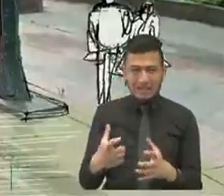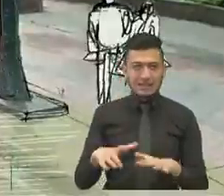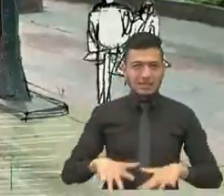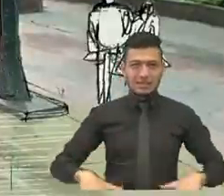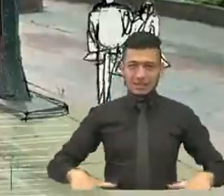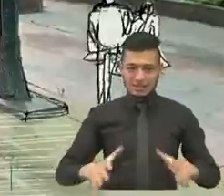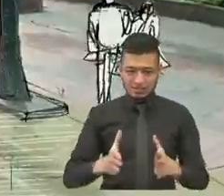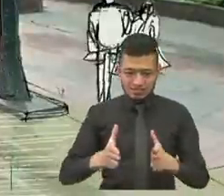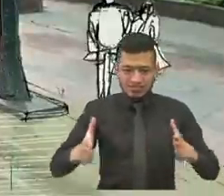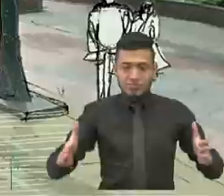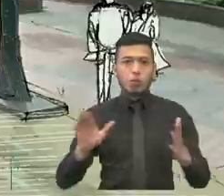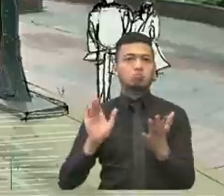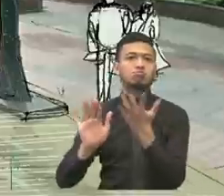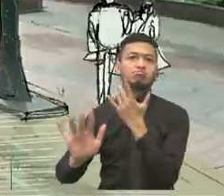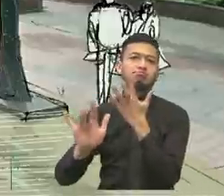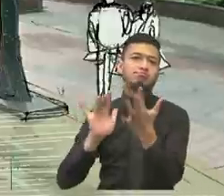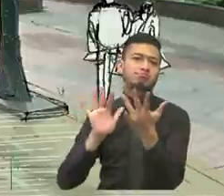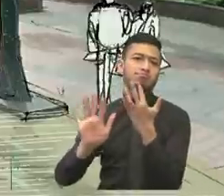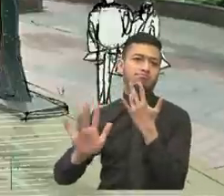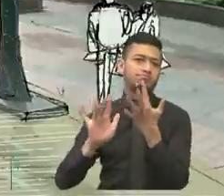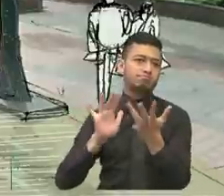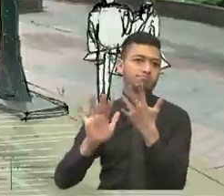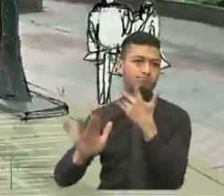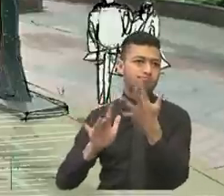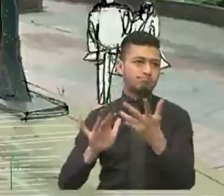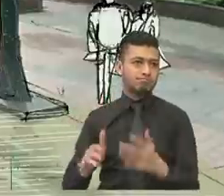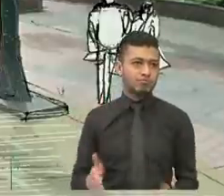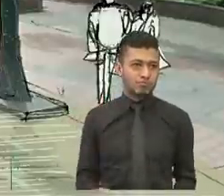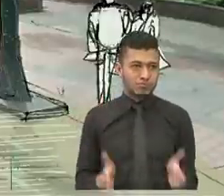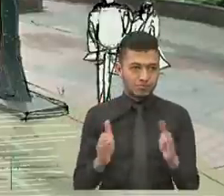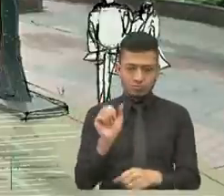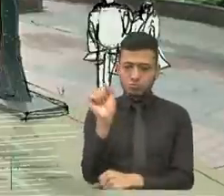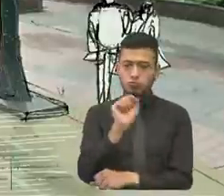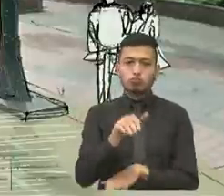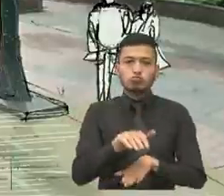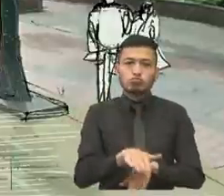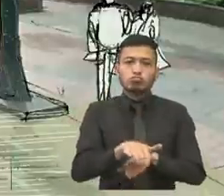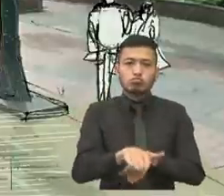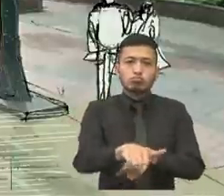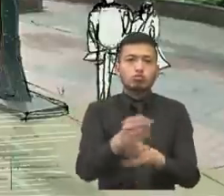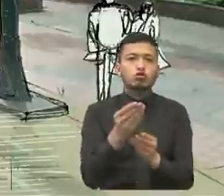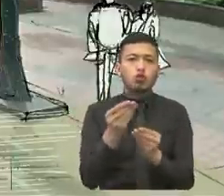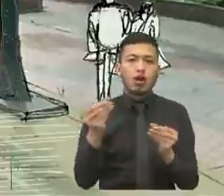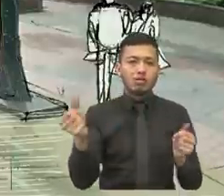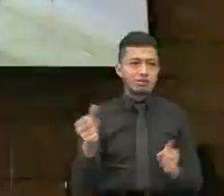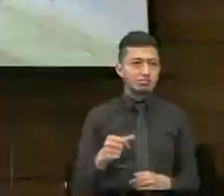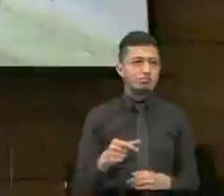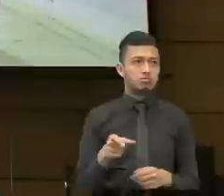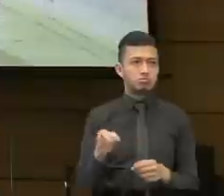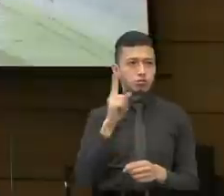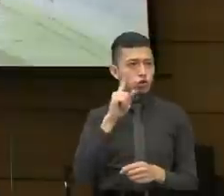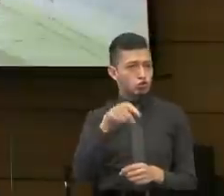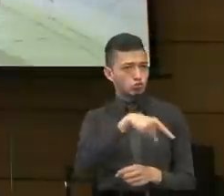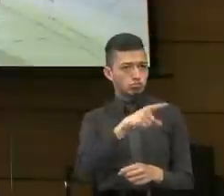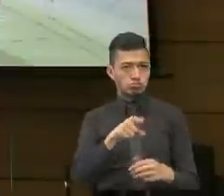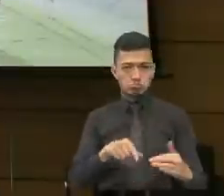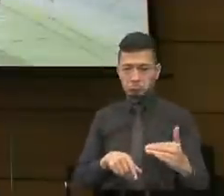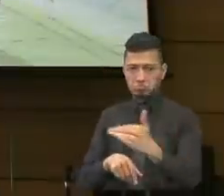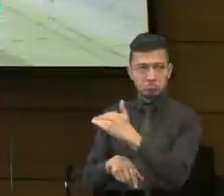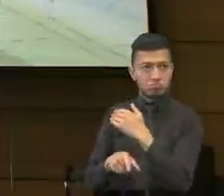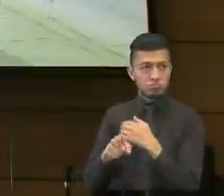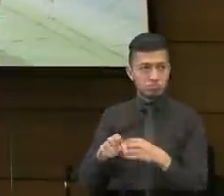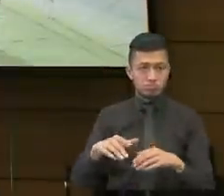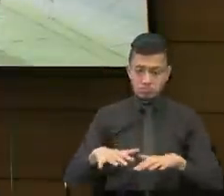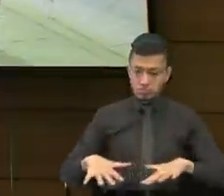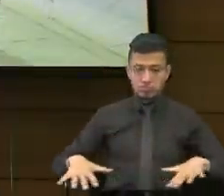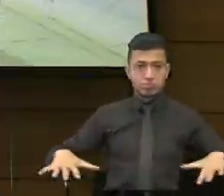es peatonal. Aquí va el carril pacificado de este lado, el otro vendrá por acá hasta acá, pero todo esto ahora es público